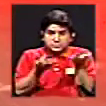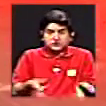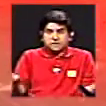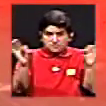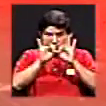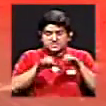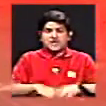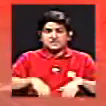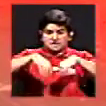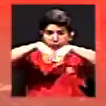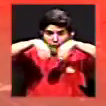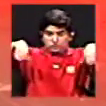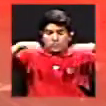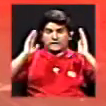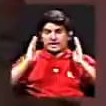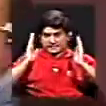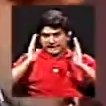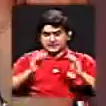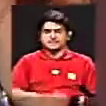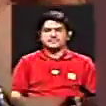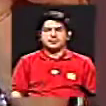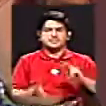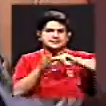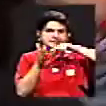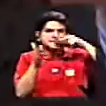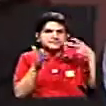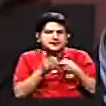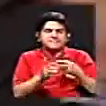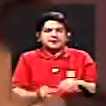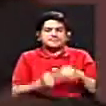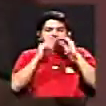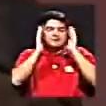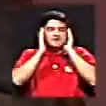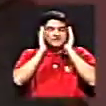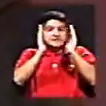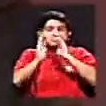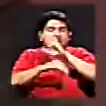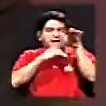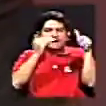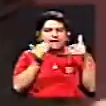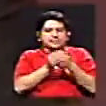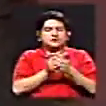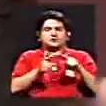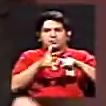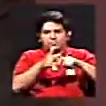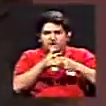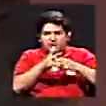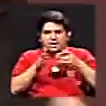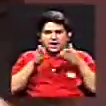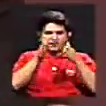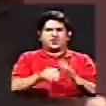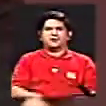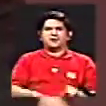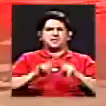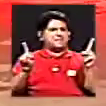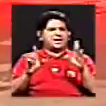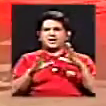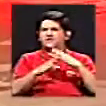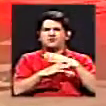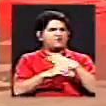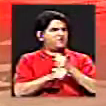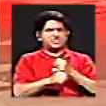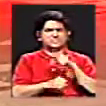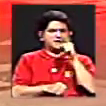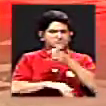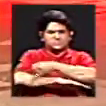una alcantarilla de gran dimensión, pasan a ser entonces prioritarios en todo lo que es el mantenimiento de una carretera. ¿Y por qué no se hace, digamos, si